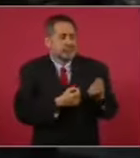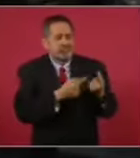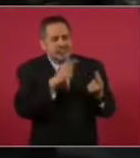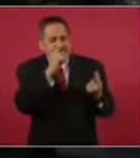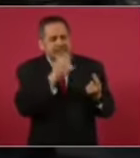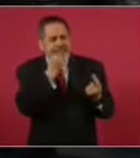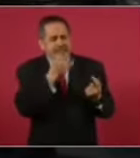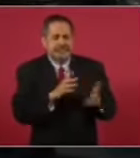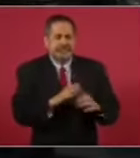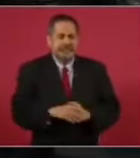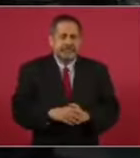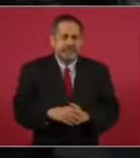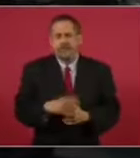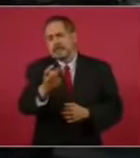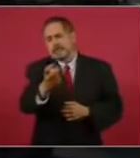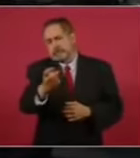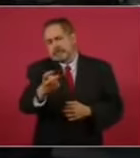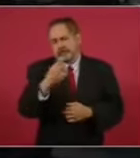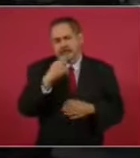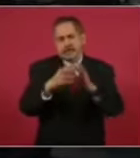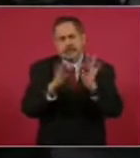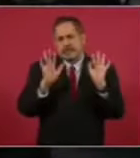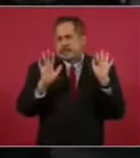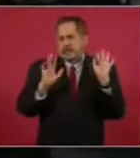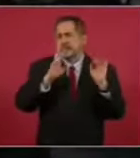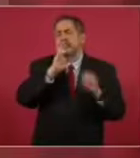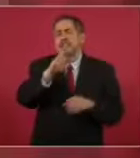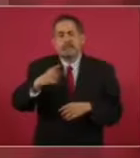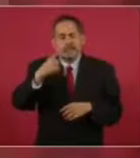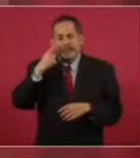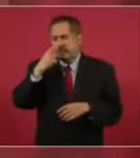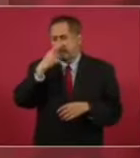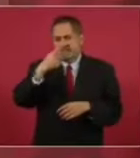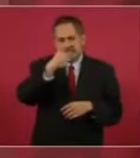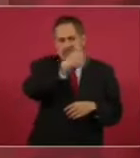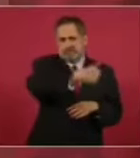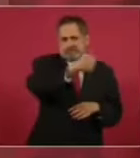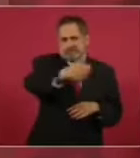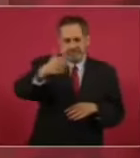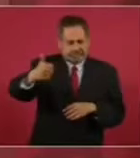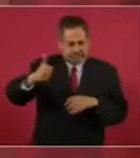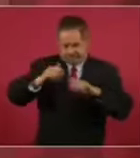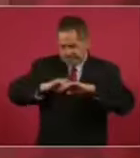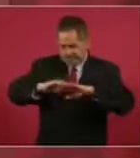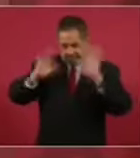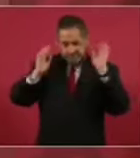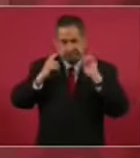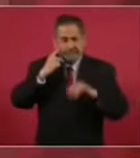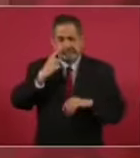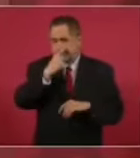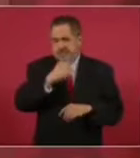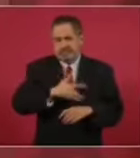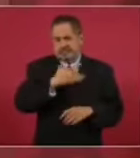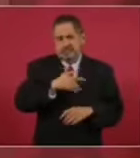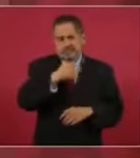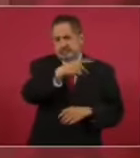Entonces, lo mejor es que cada quien pueda